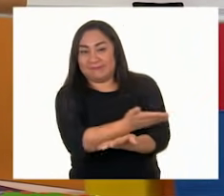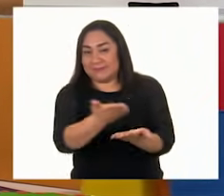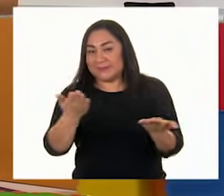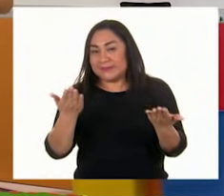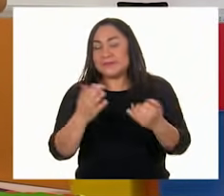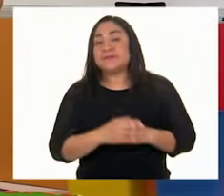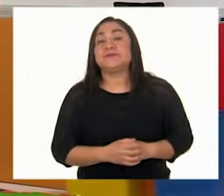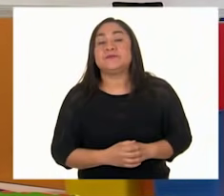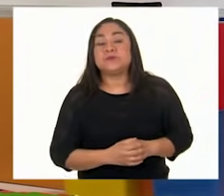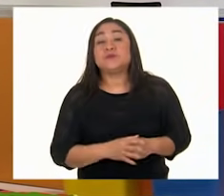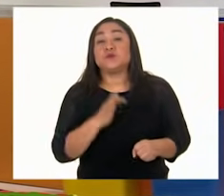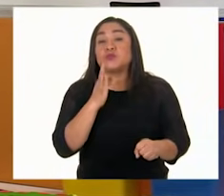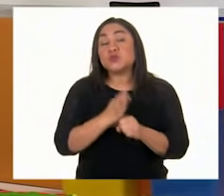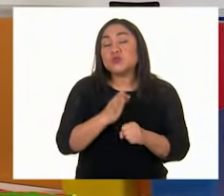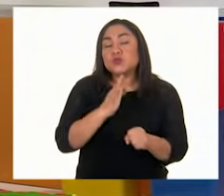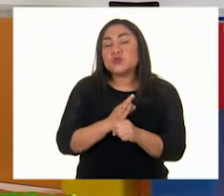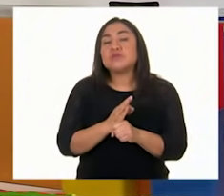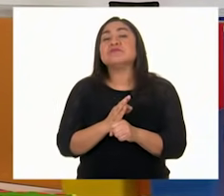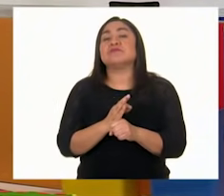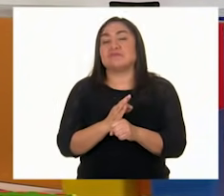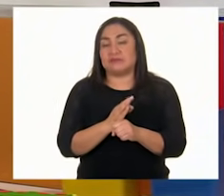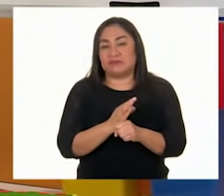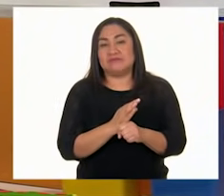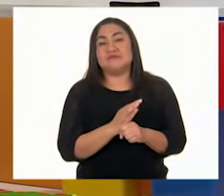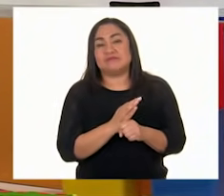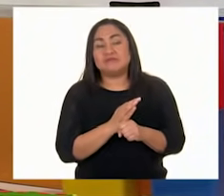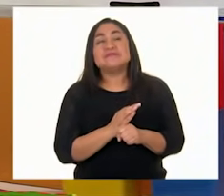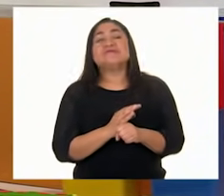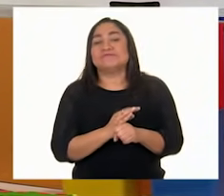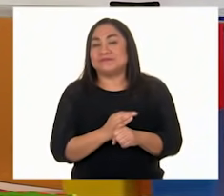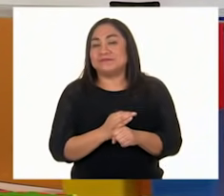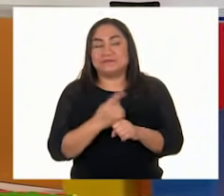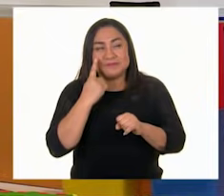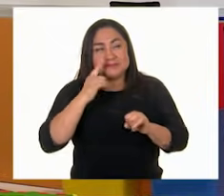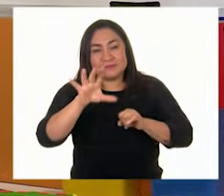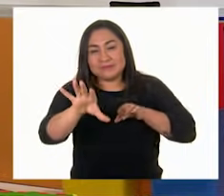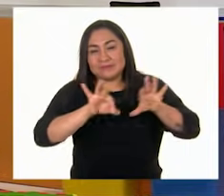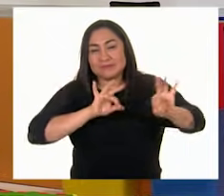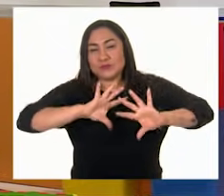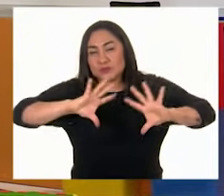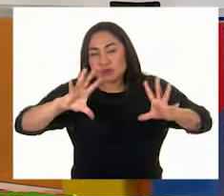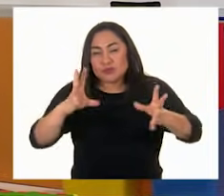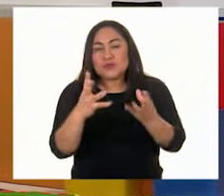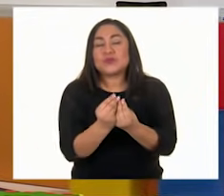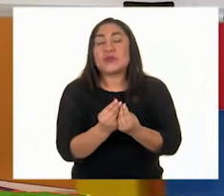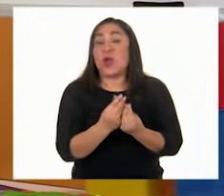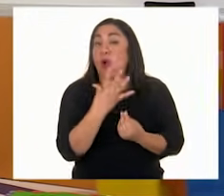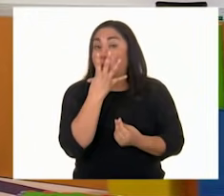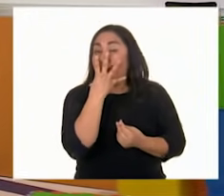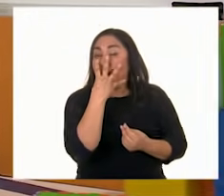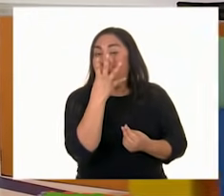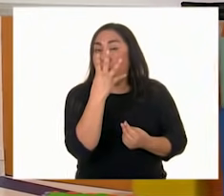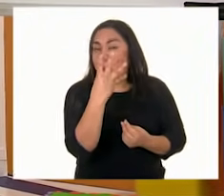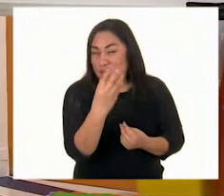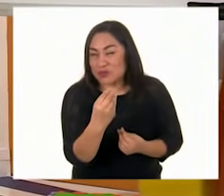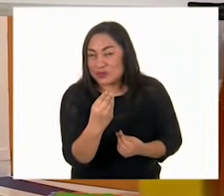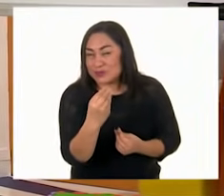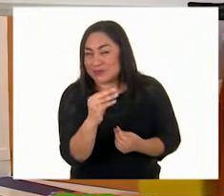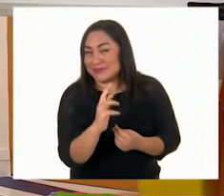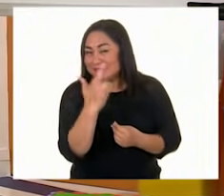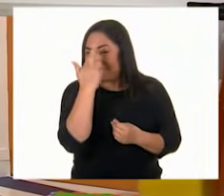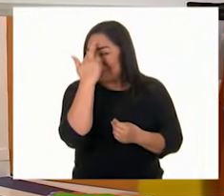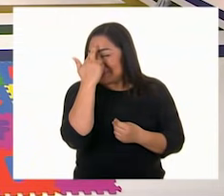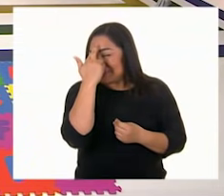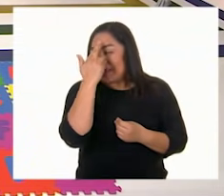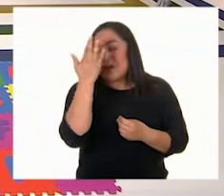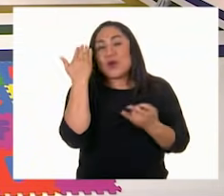vamos a reunir a todos esos lobos que hemos estado leyendo en los